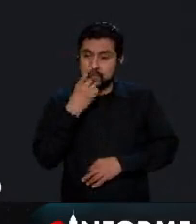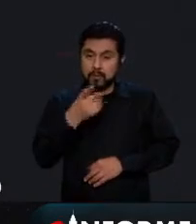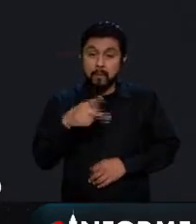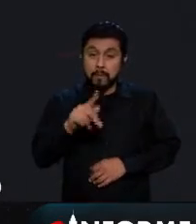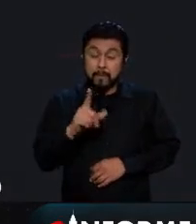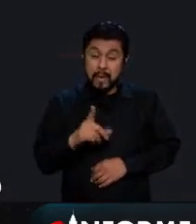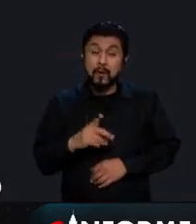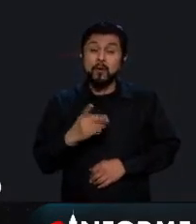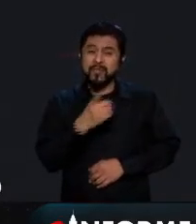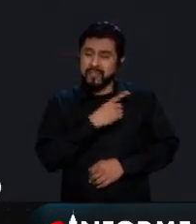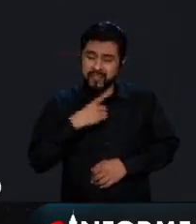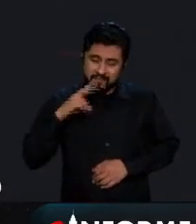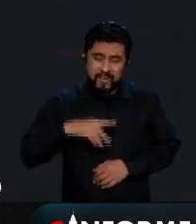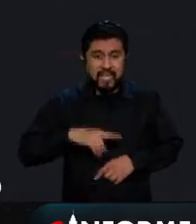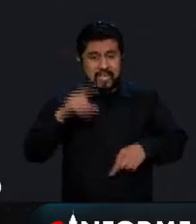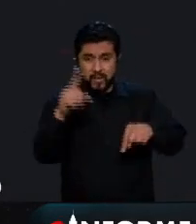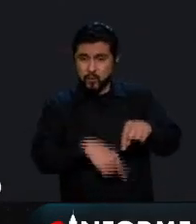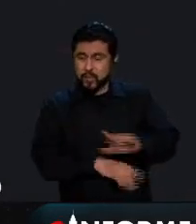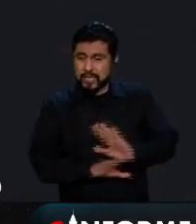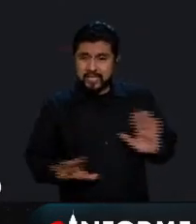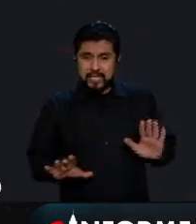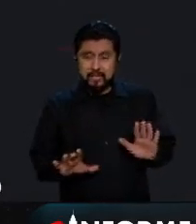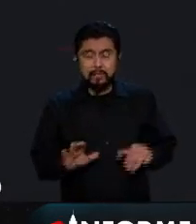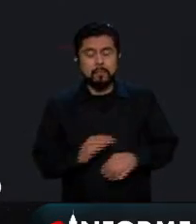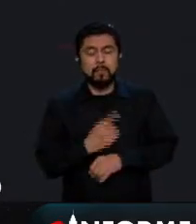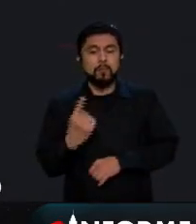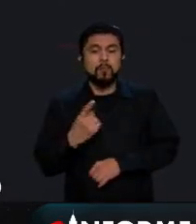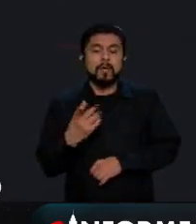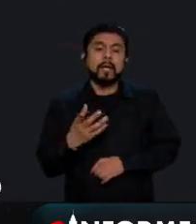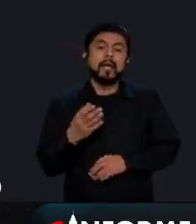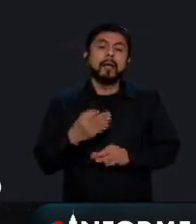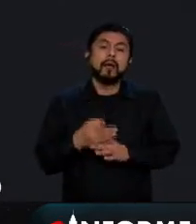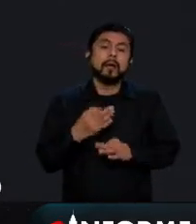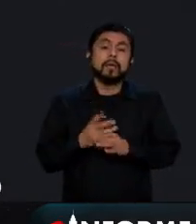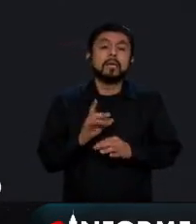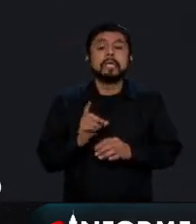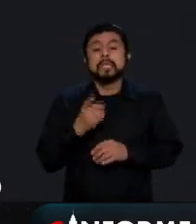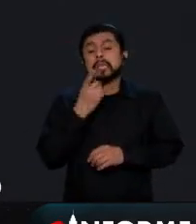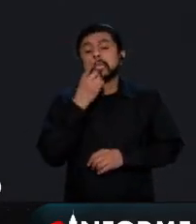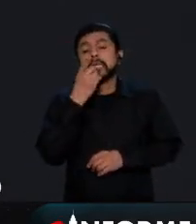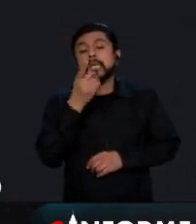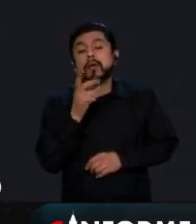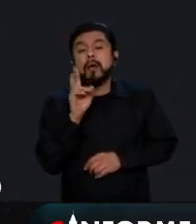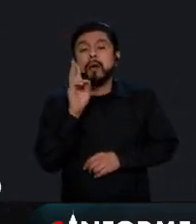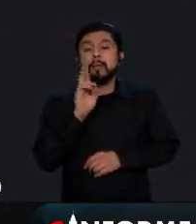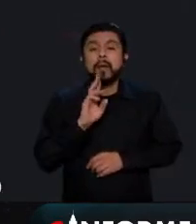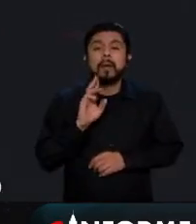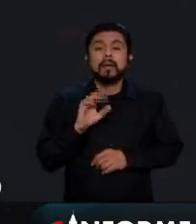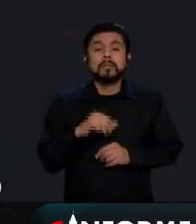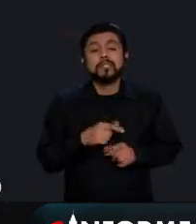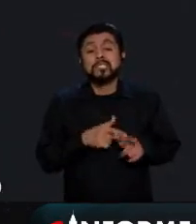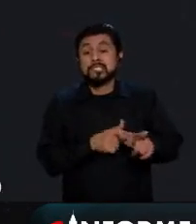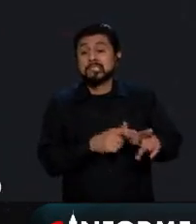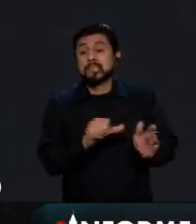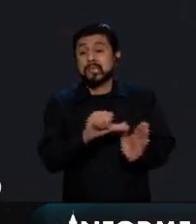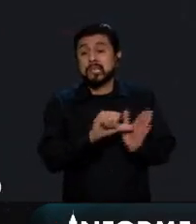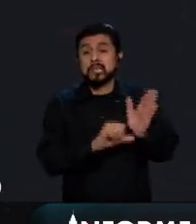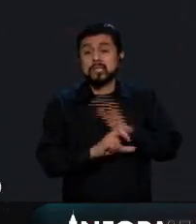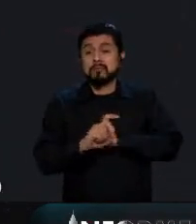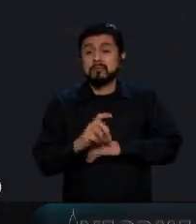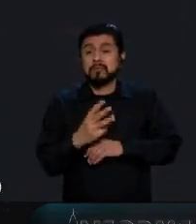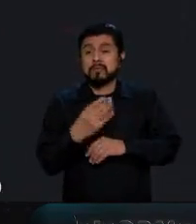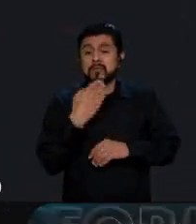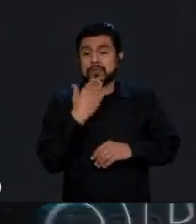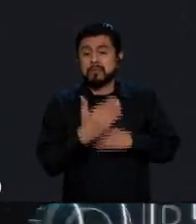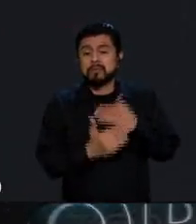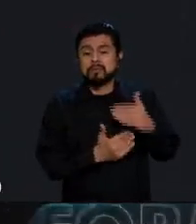va a pasar más que ser otra vez, una cosa que queda a la voluntad, a la simpatía, a que sea un presidente que no